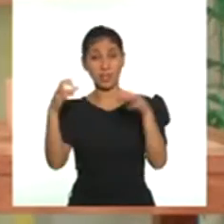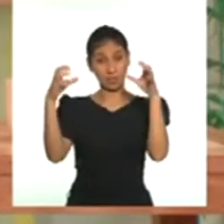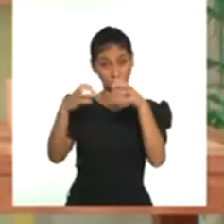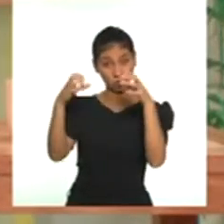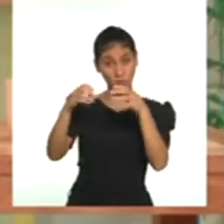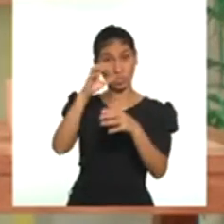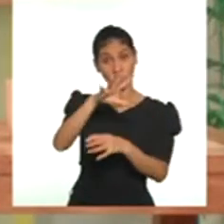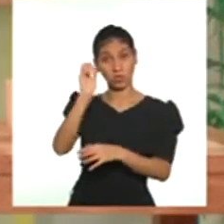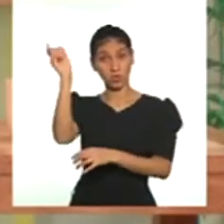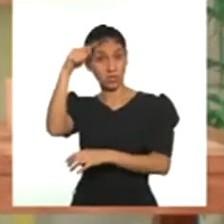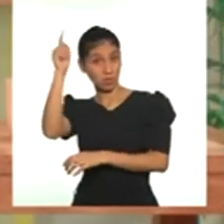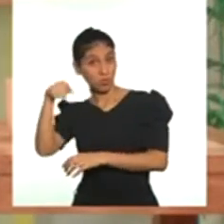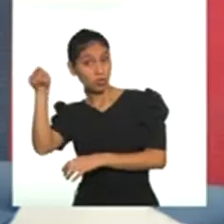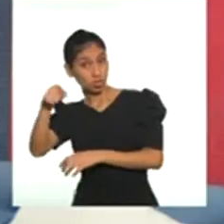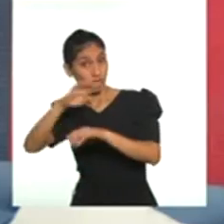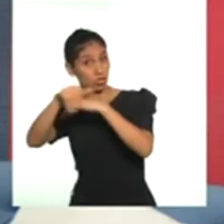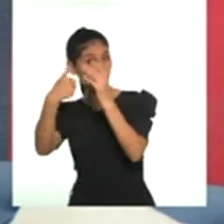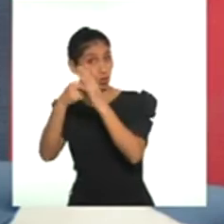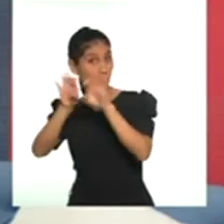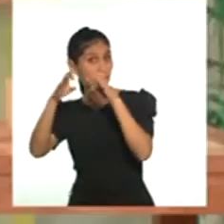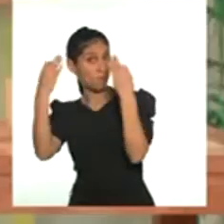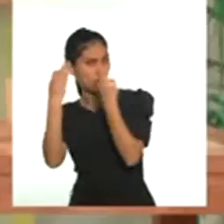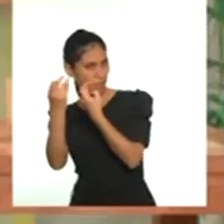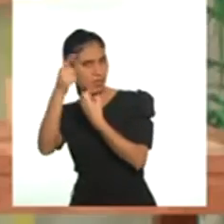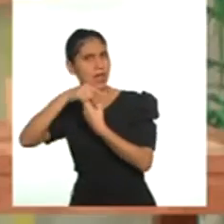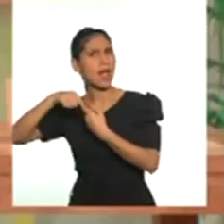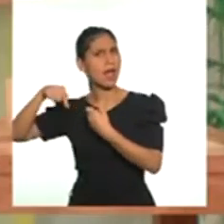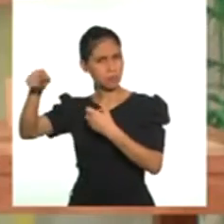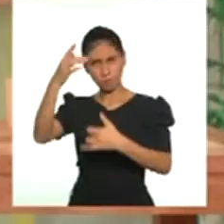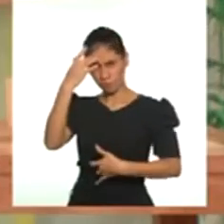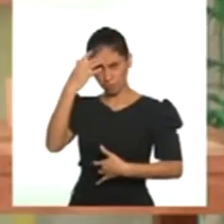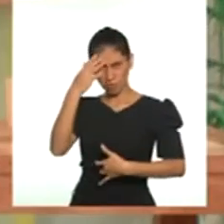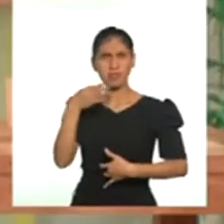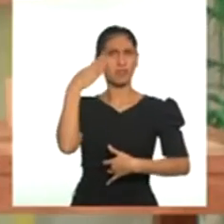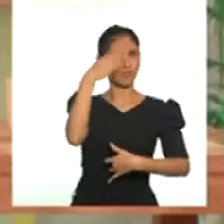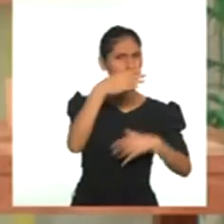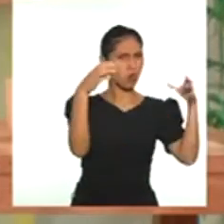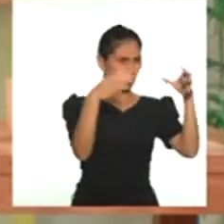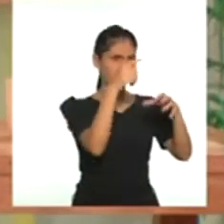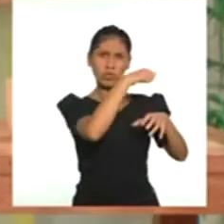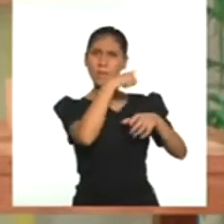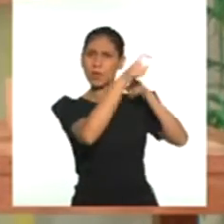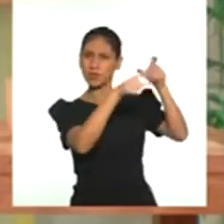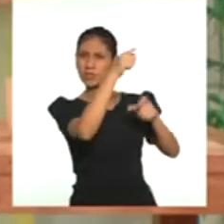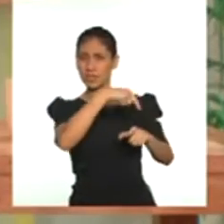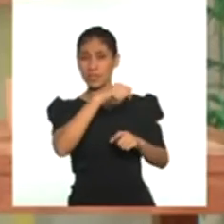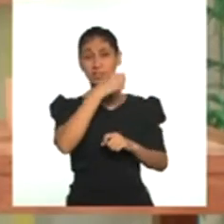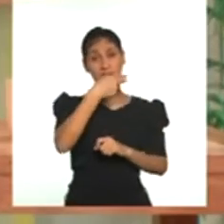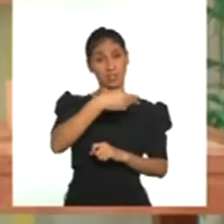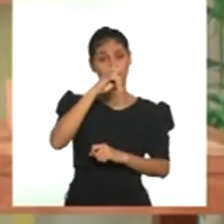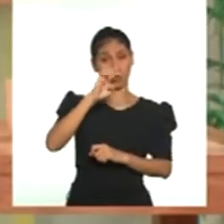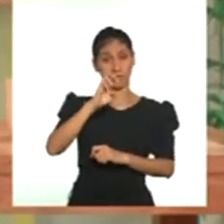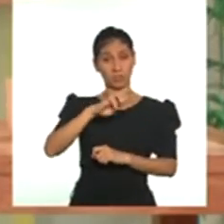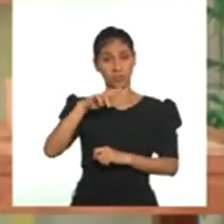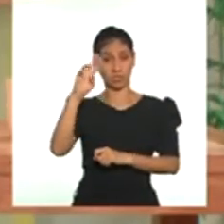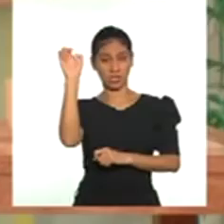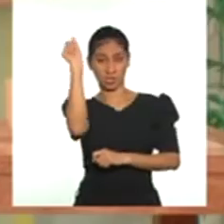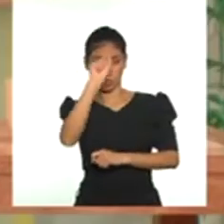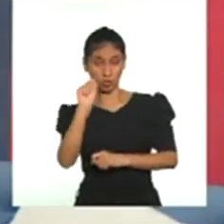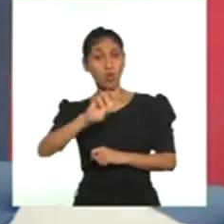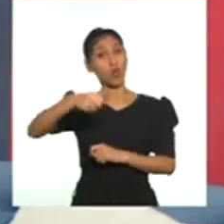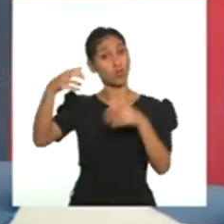familia fue tratado por hueseros. ¿La mitad? El 36,8% fueron tratados alguna vez por